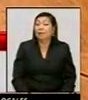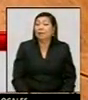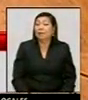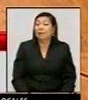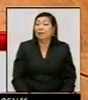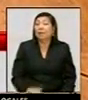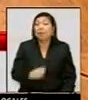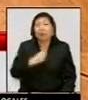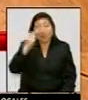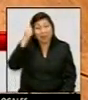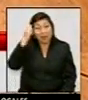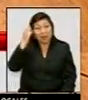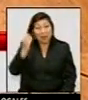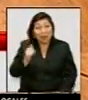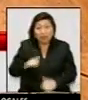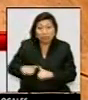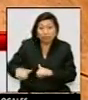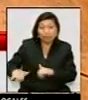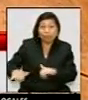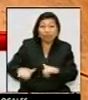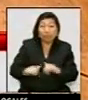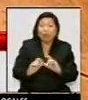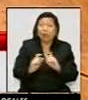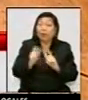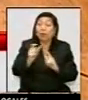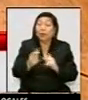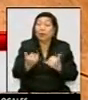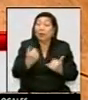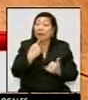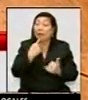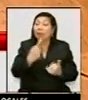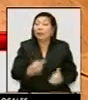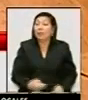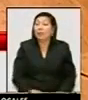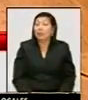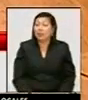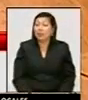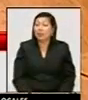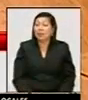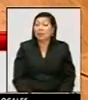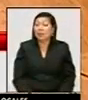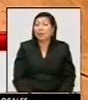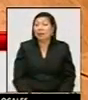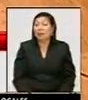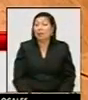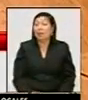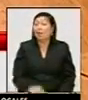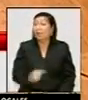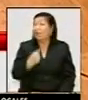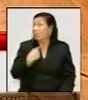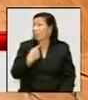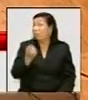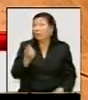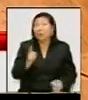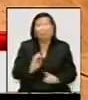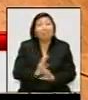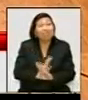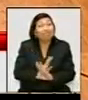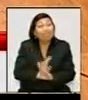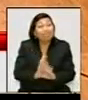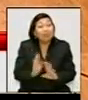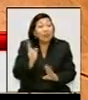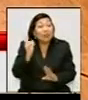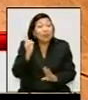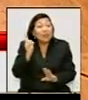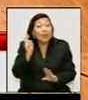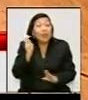yo creo que por unanimidad los congresistas han señalado que no estamos de acuerdo para